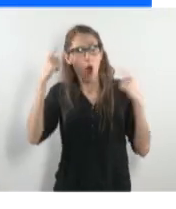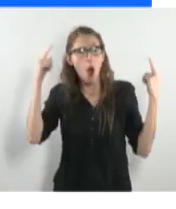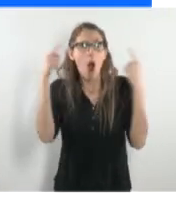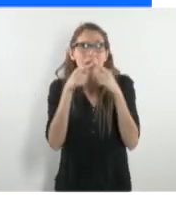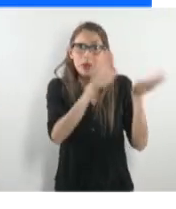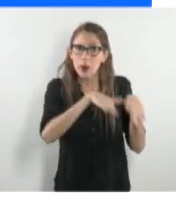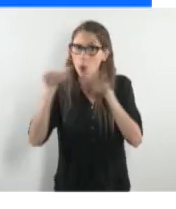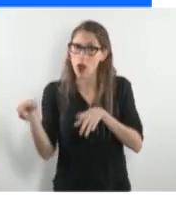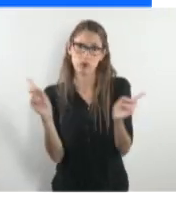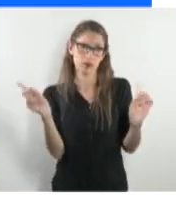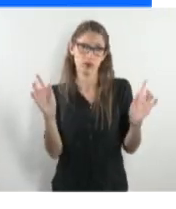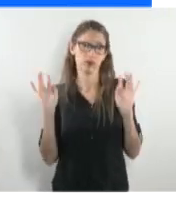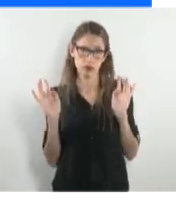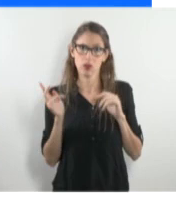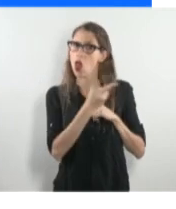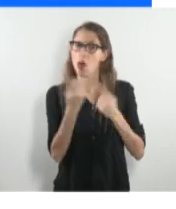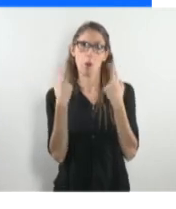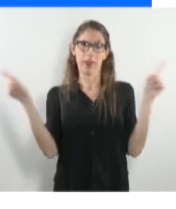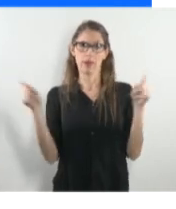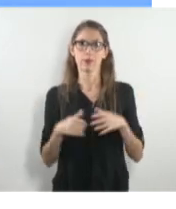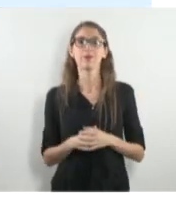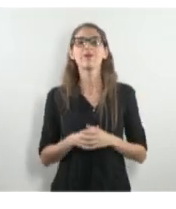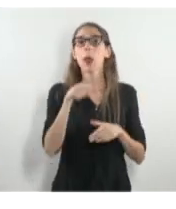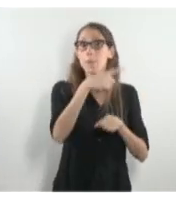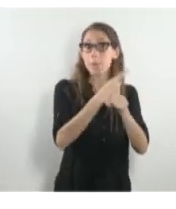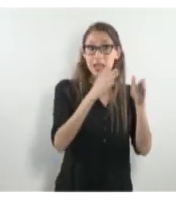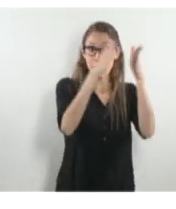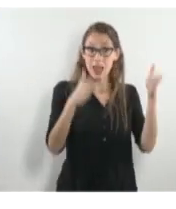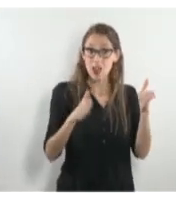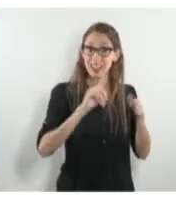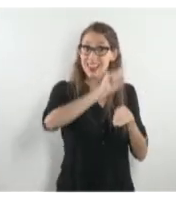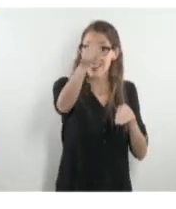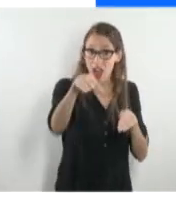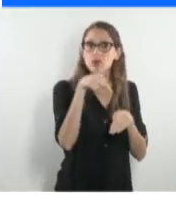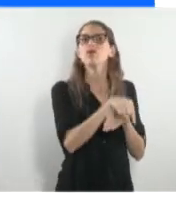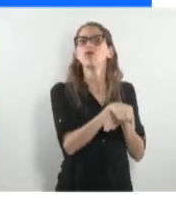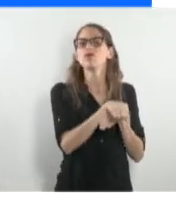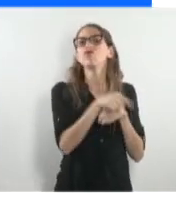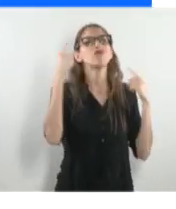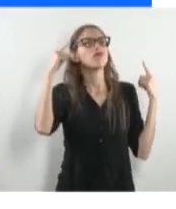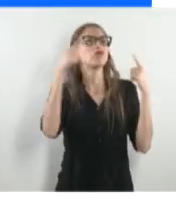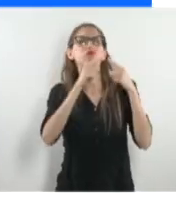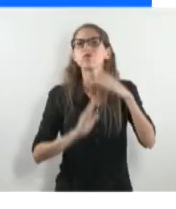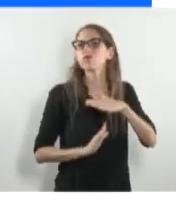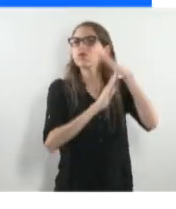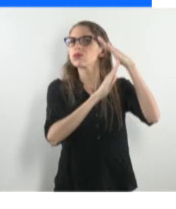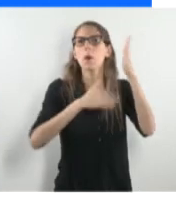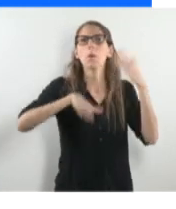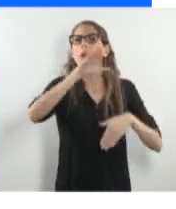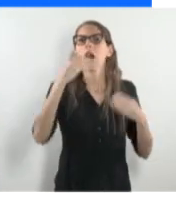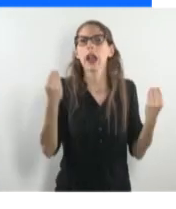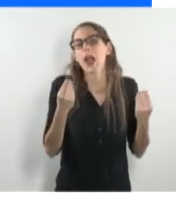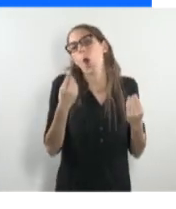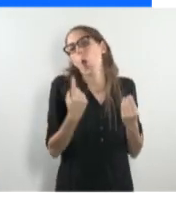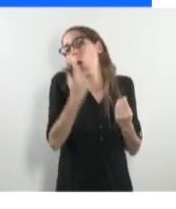parte y para la otra, porque son bastante diferentes entre sí. Para la ida, la finalidad preponderante, uno podría decir, porque nunca hay una